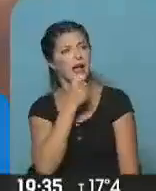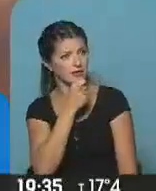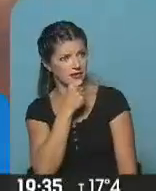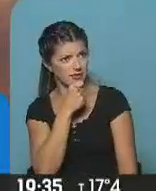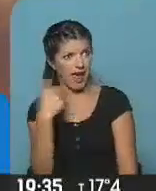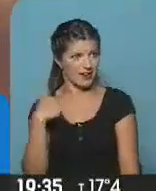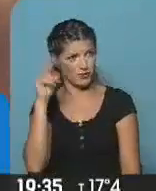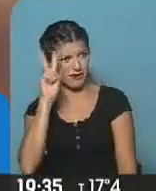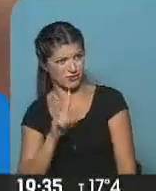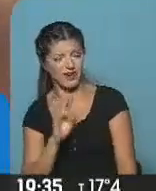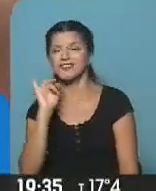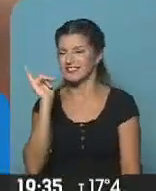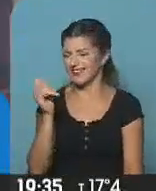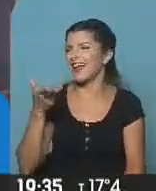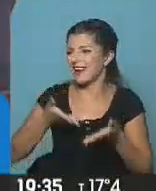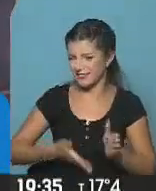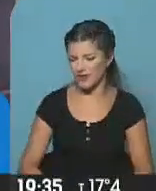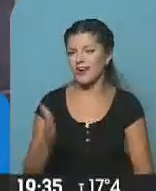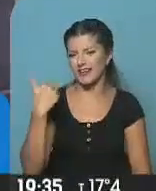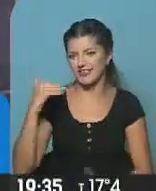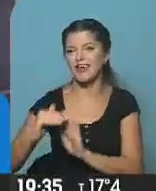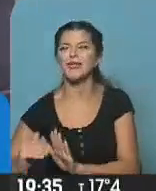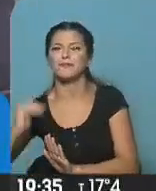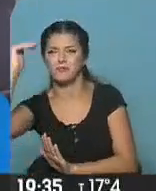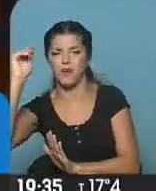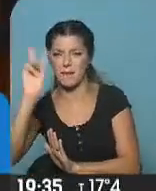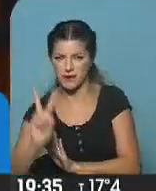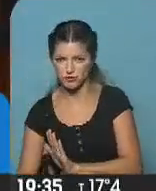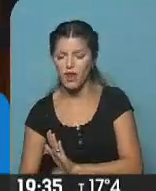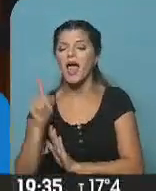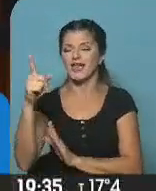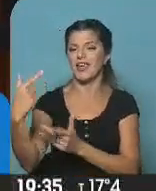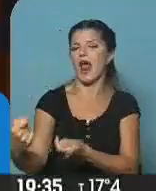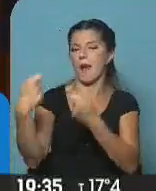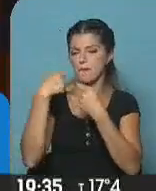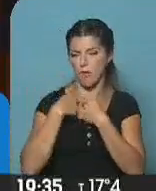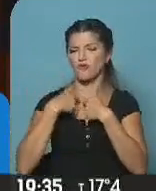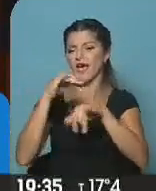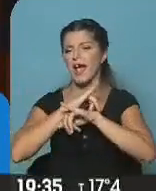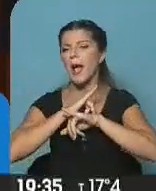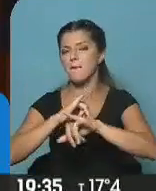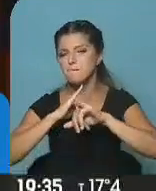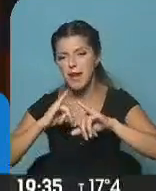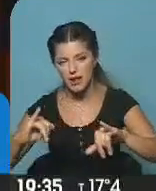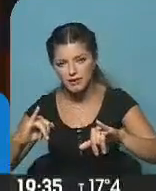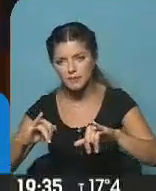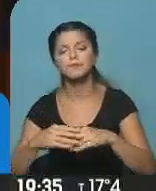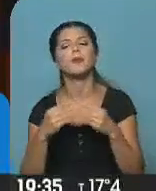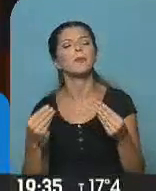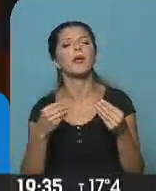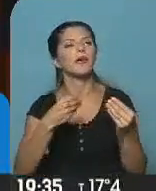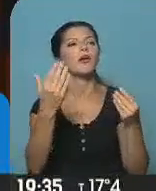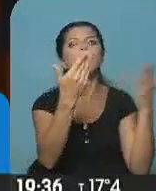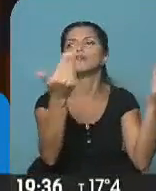exacto el nación argentina se escriben venezuela y nos acompaña con esta campaña para invitar a todos los